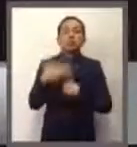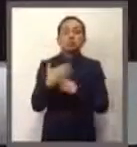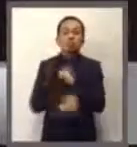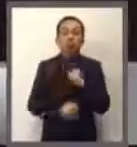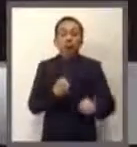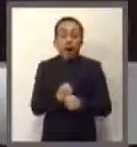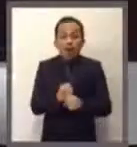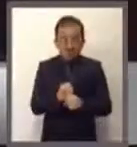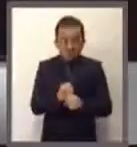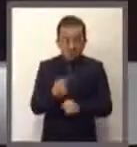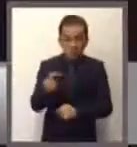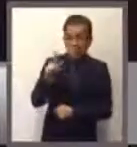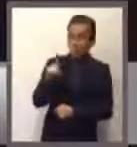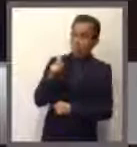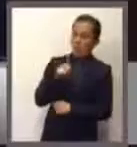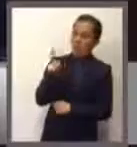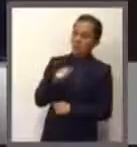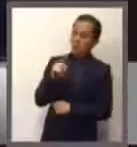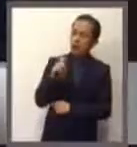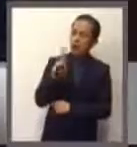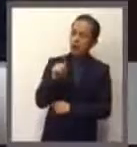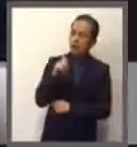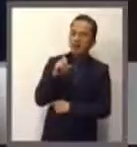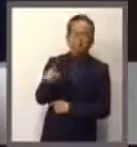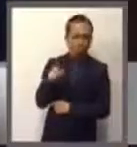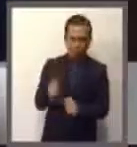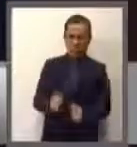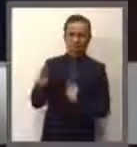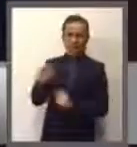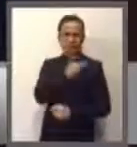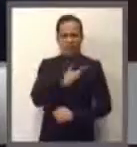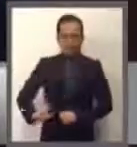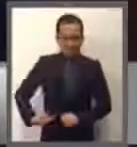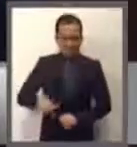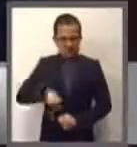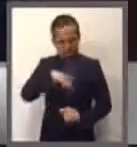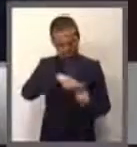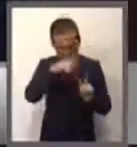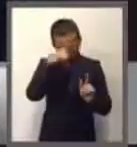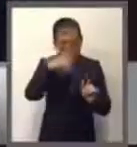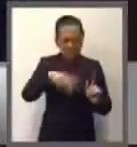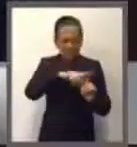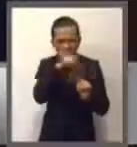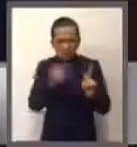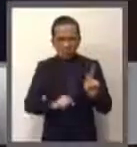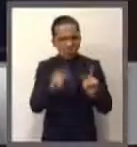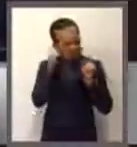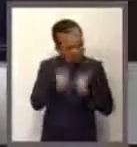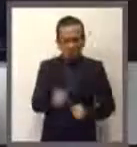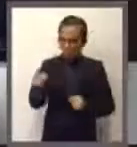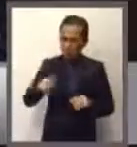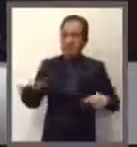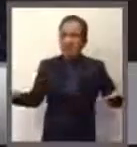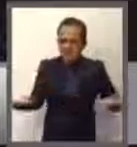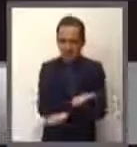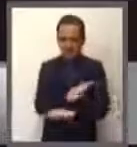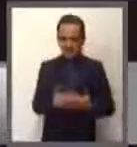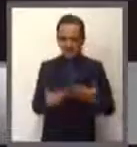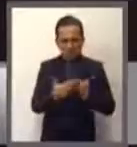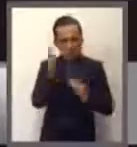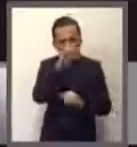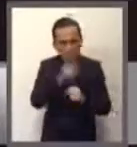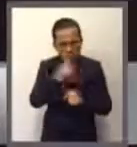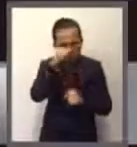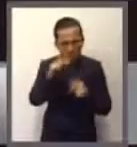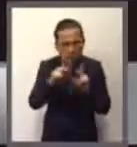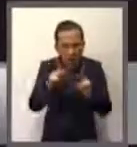presidente del país y ahí sí se iniciará una cultura de la paz. Ahí sí vamos a trabajar en las